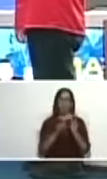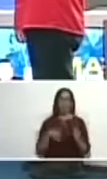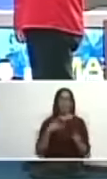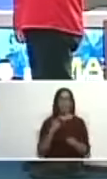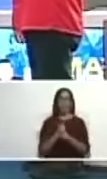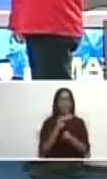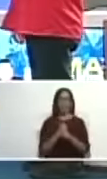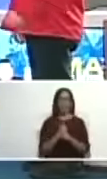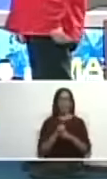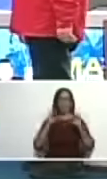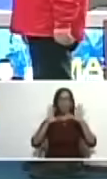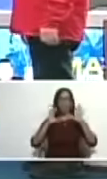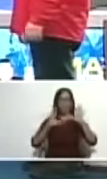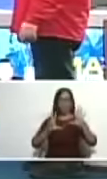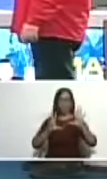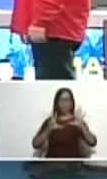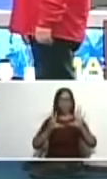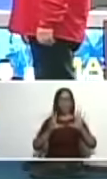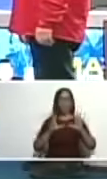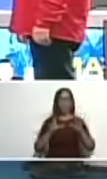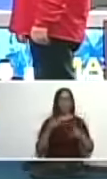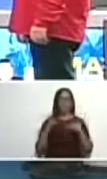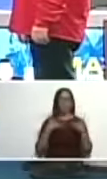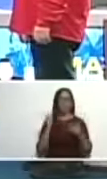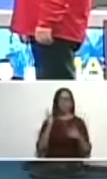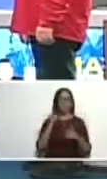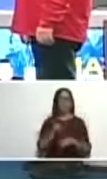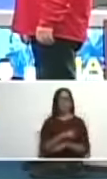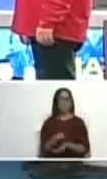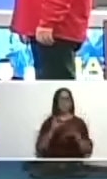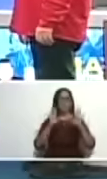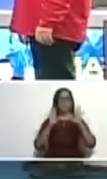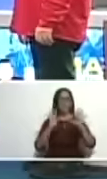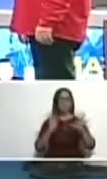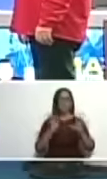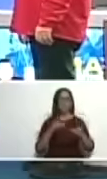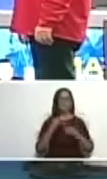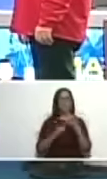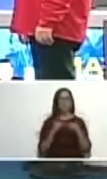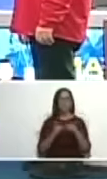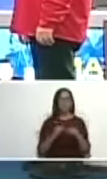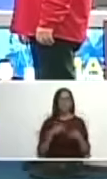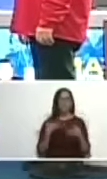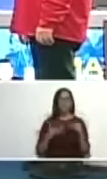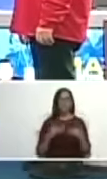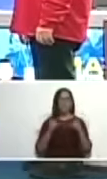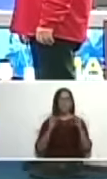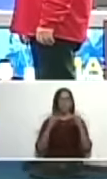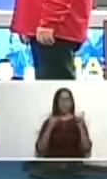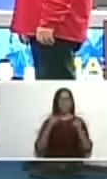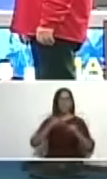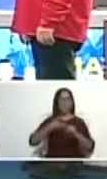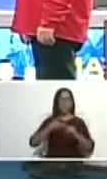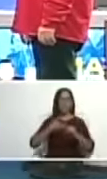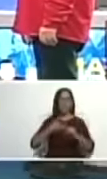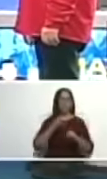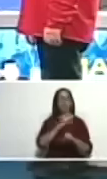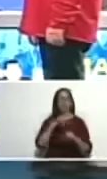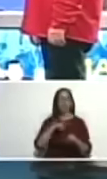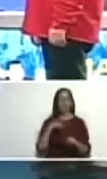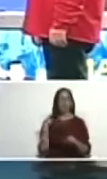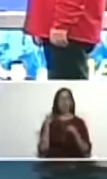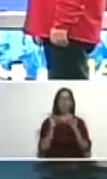petroleros. No, el 18 fue el acto y usted ordenó que ahora, del 19 de abril, se iba a hacer el acto de independencia de Petróleo de Venezuela. Correcto, correcto. Nosotros el